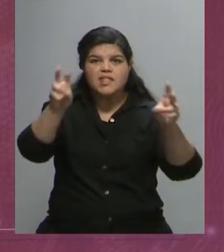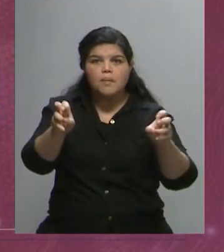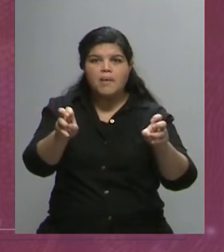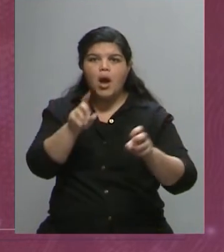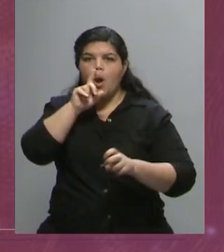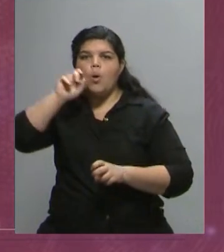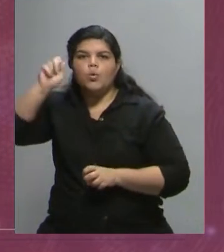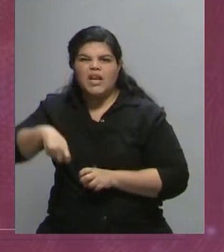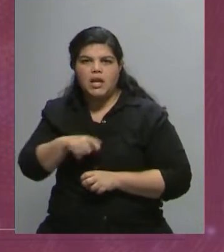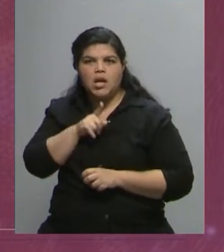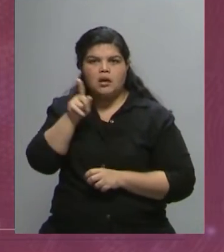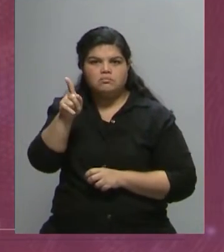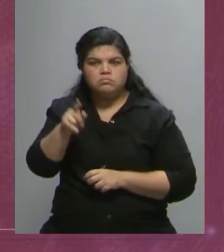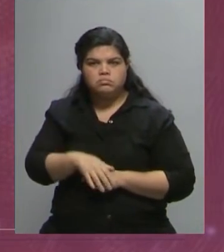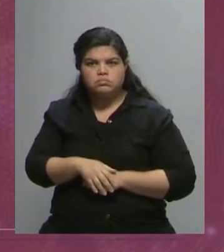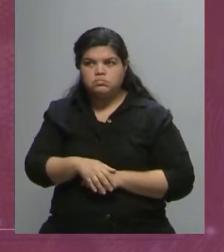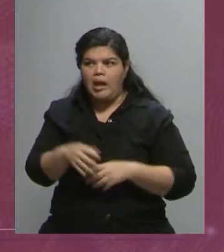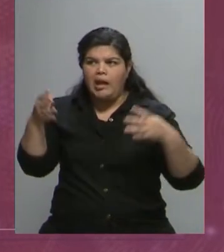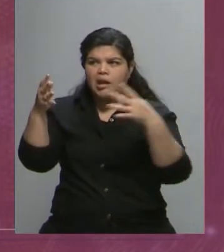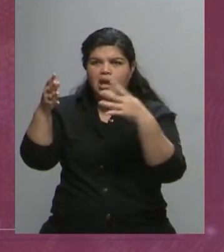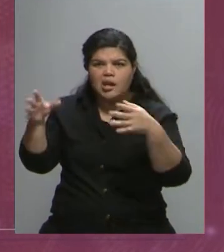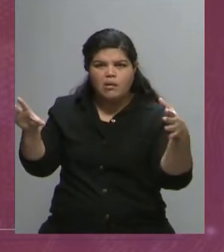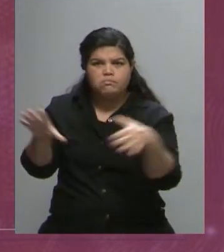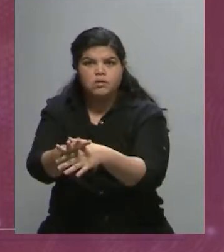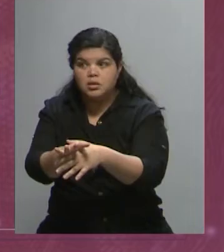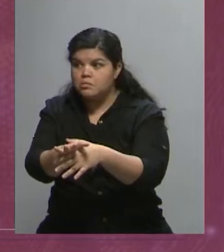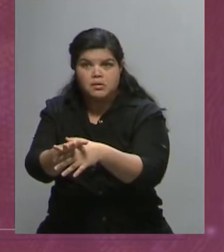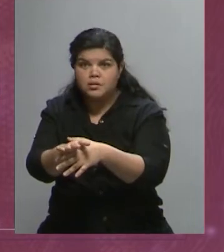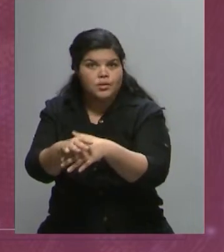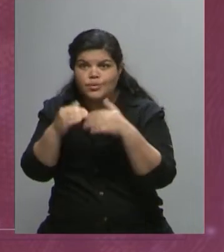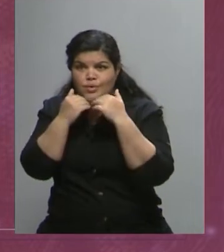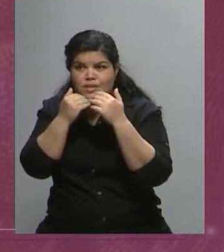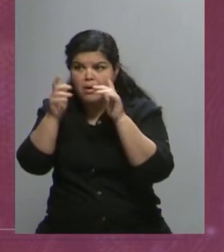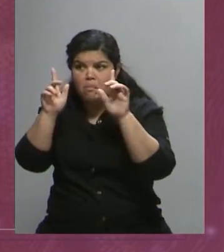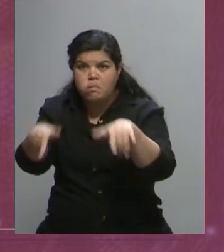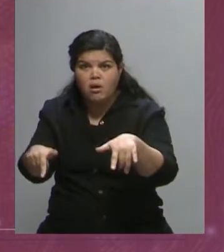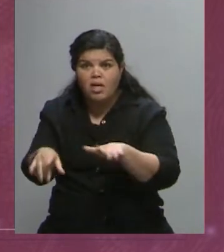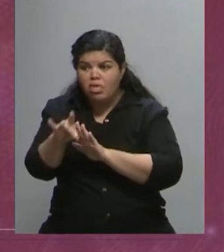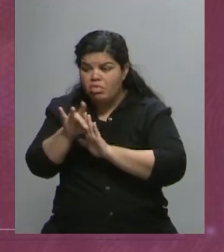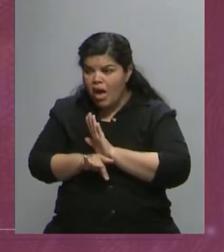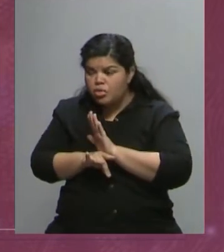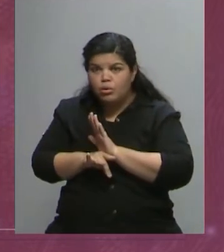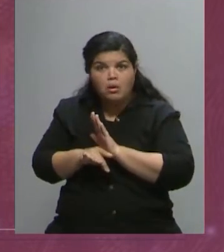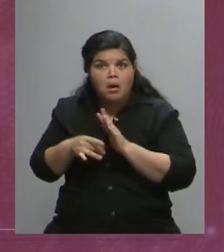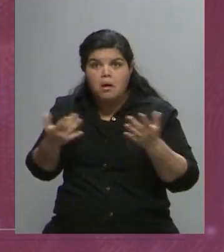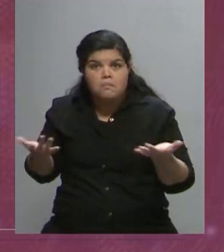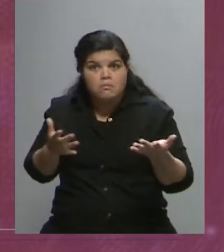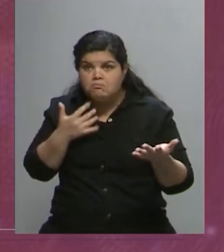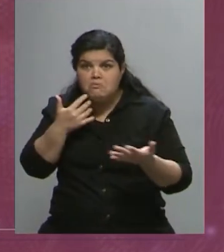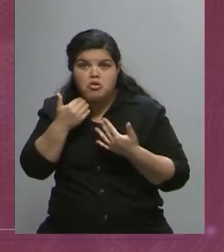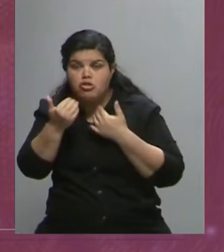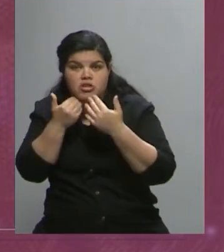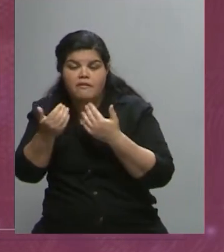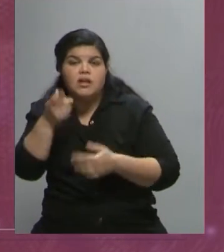Claro. Eso no estaba en la agenda de nadie, salvo unos pocos especialistas. Entonces, ¿cómo puede ser que eventos enormes como la elección de quién va a ser el